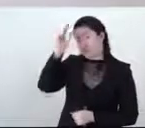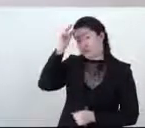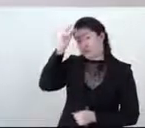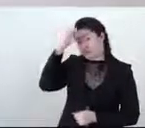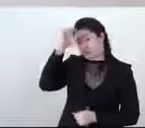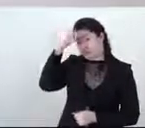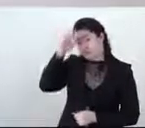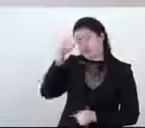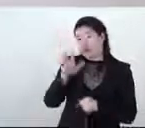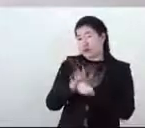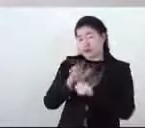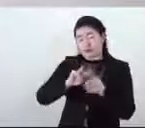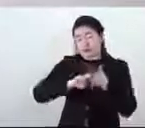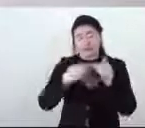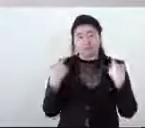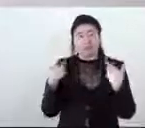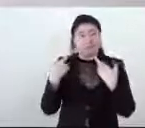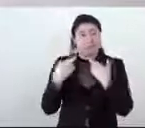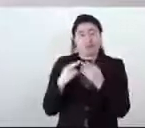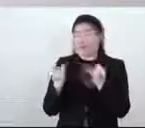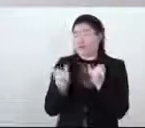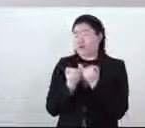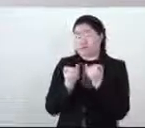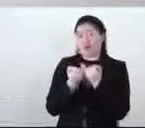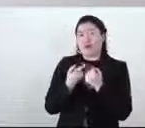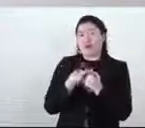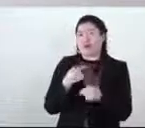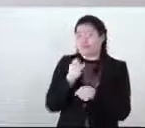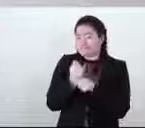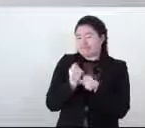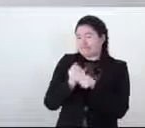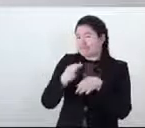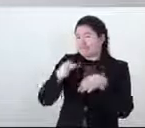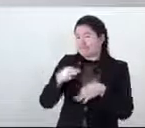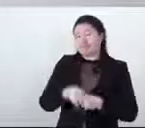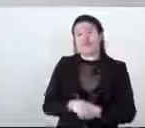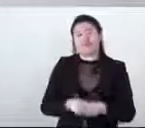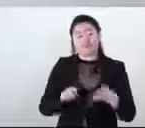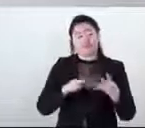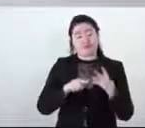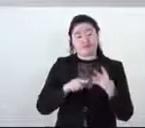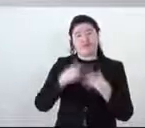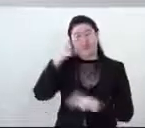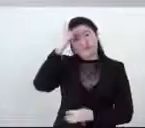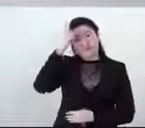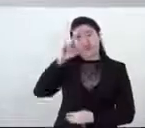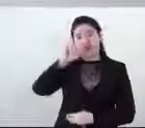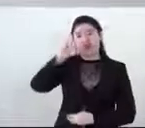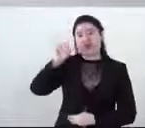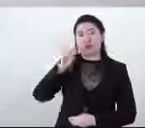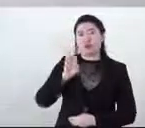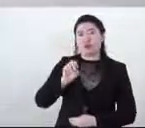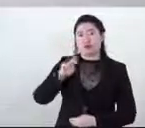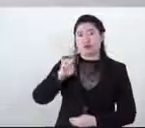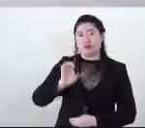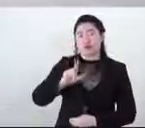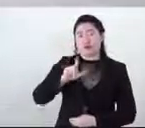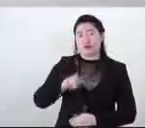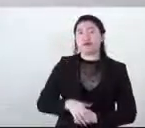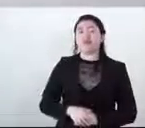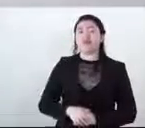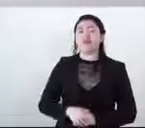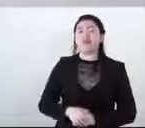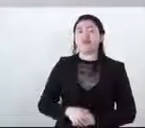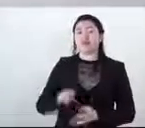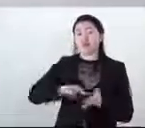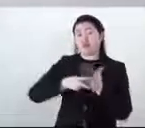práctica docente y perito certificado. Doctor Juan Manuel Mayoral Villa, ingeniero civil por la UNAM